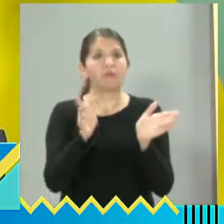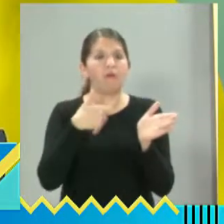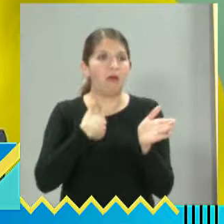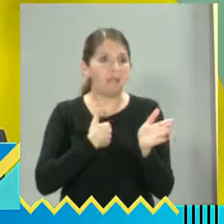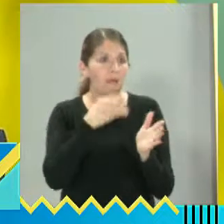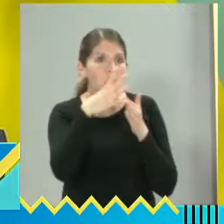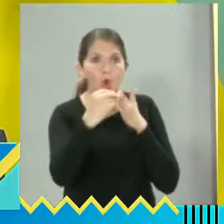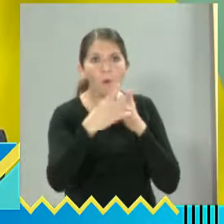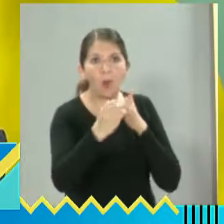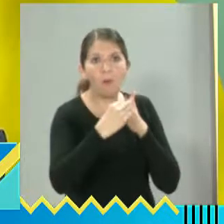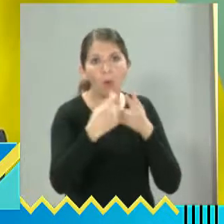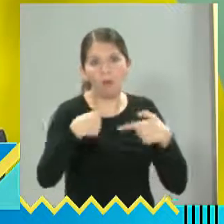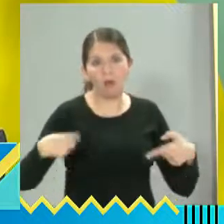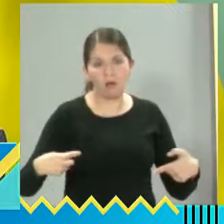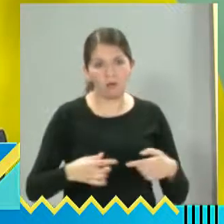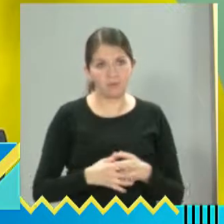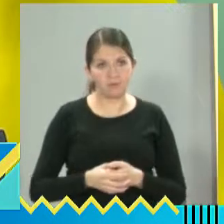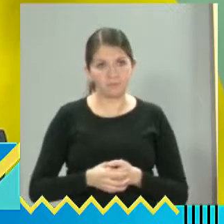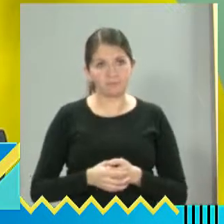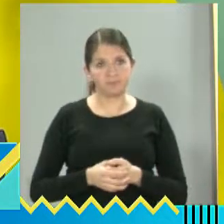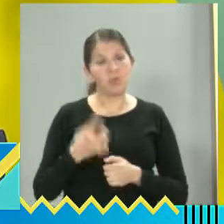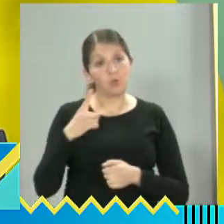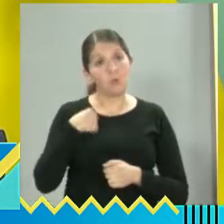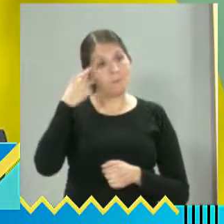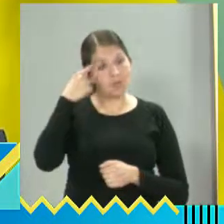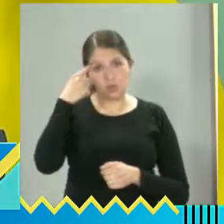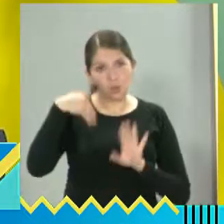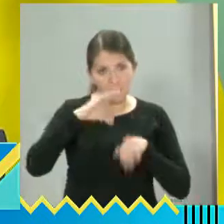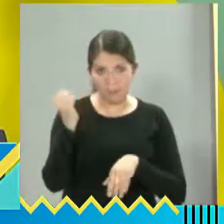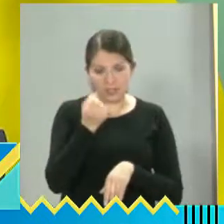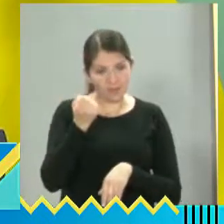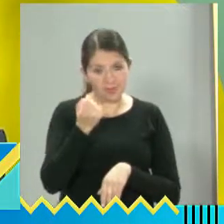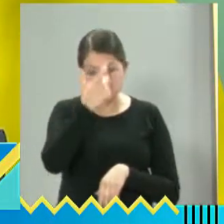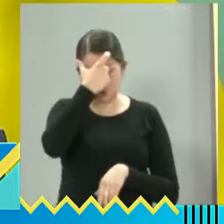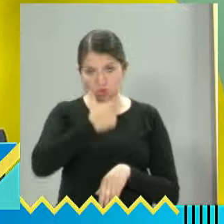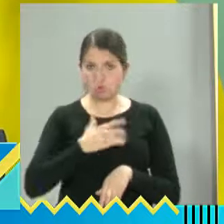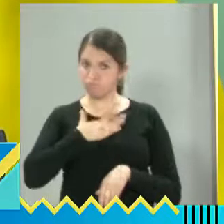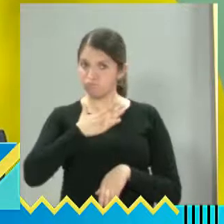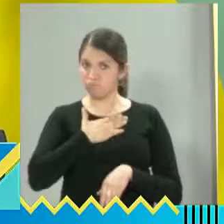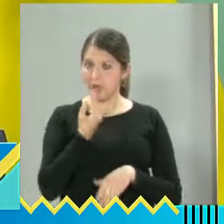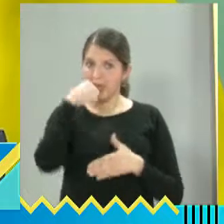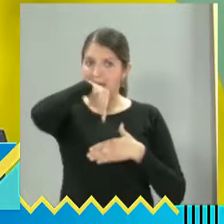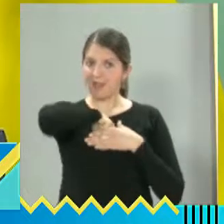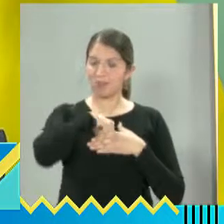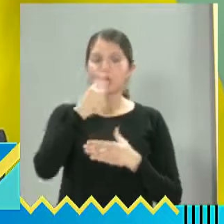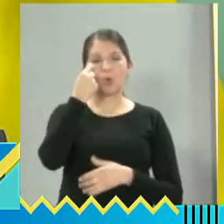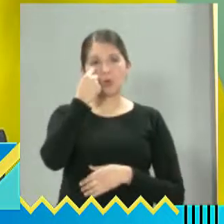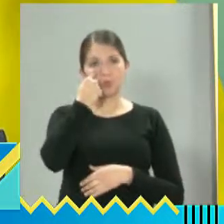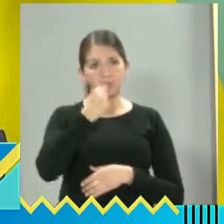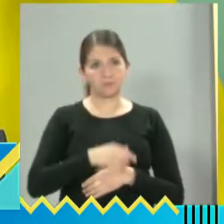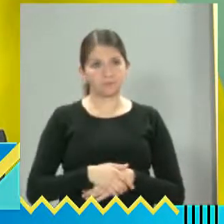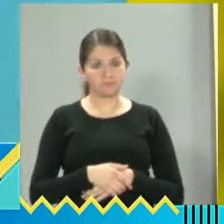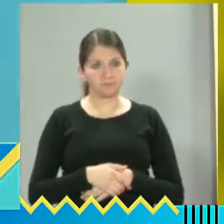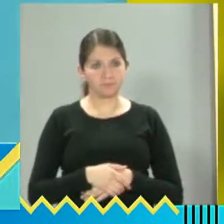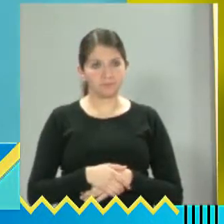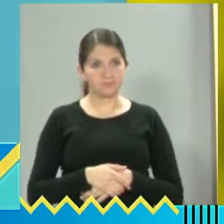que supuestamente sabe a dónde va. Pero creo yo que la clave está en conocerse a uno mismo introspectivamente. La clave está